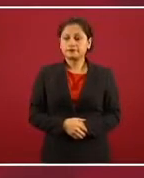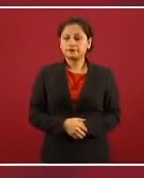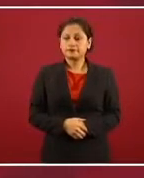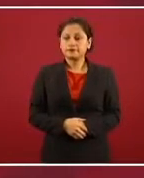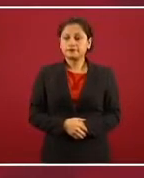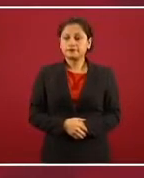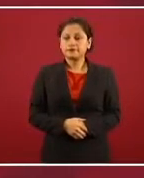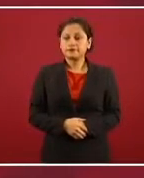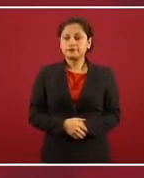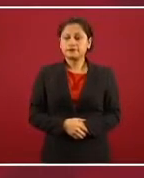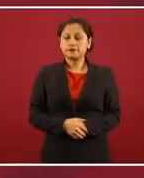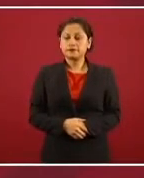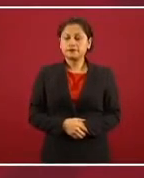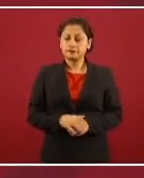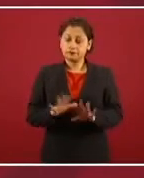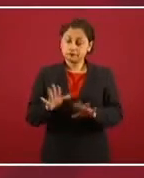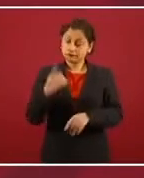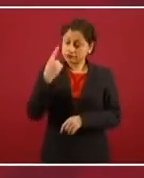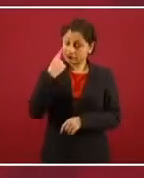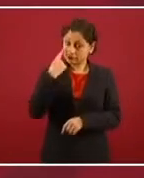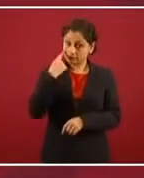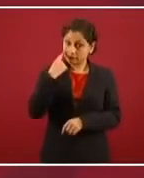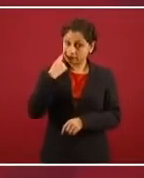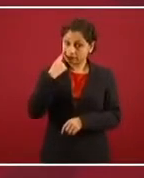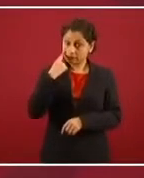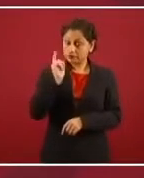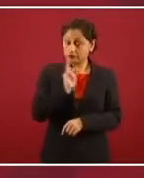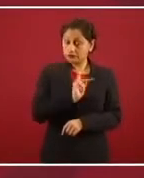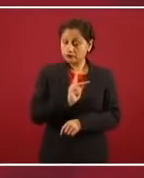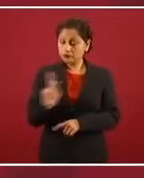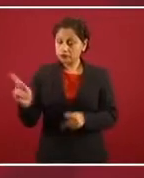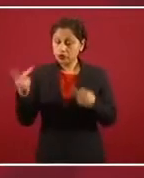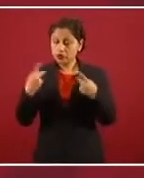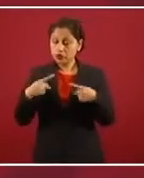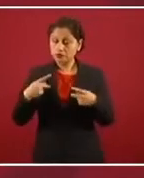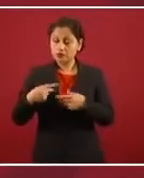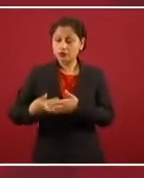La decisión que tomamos de no permitir la corrupción